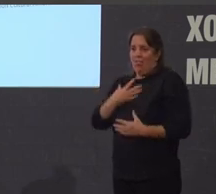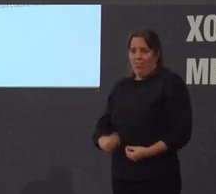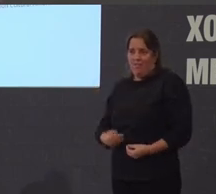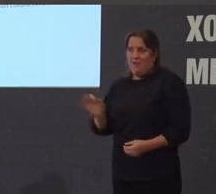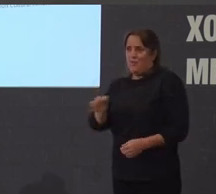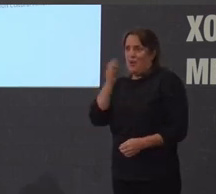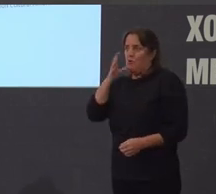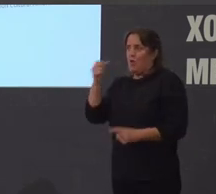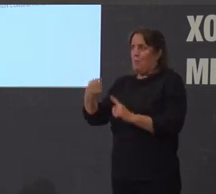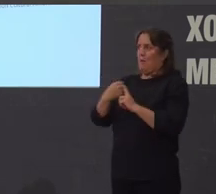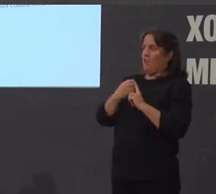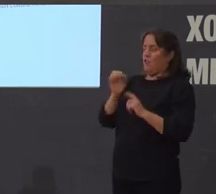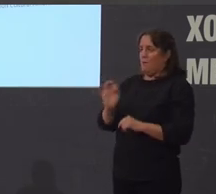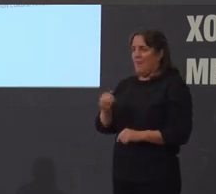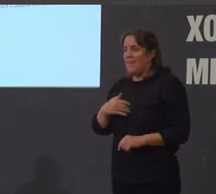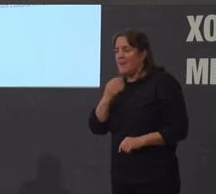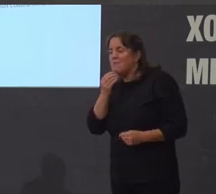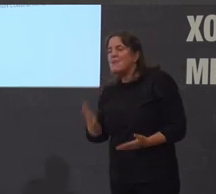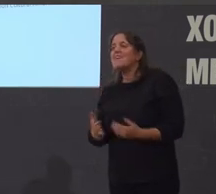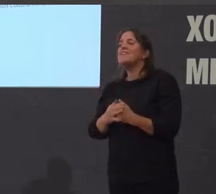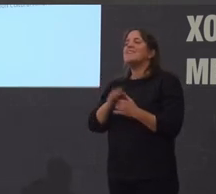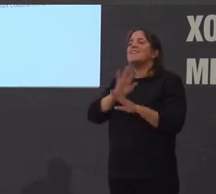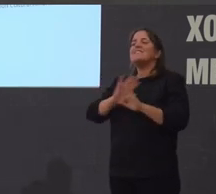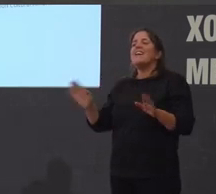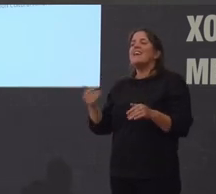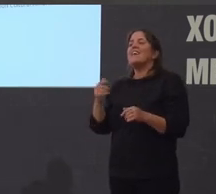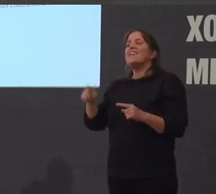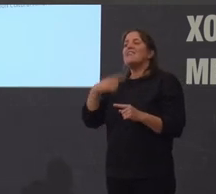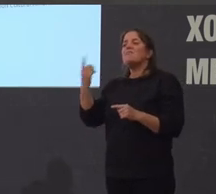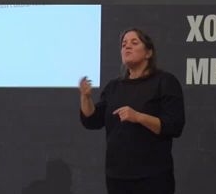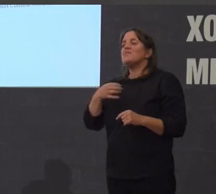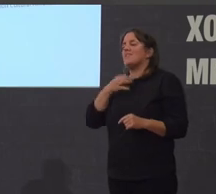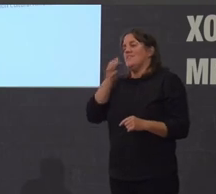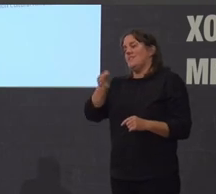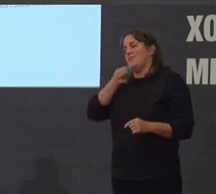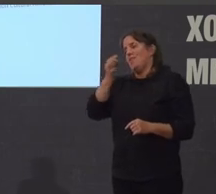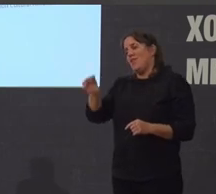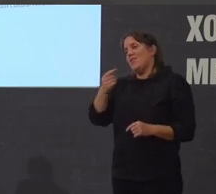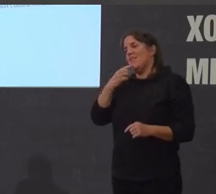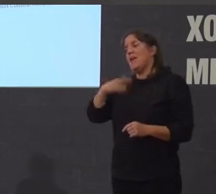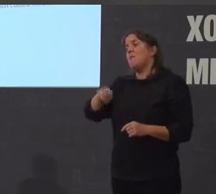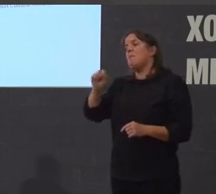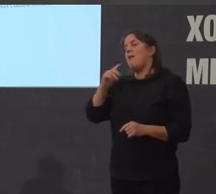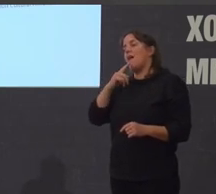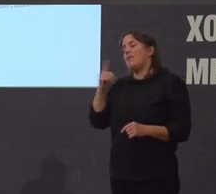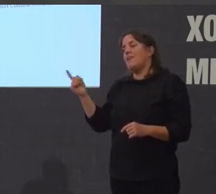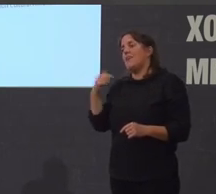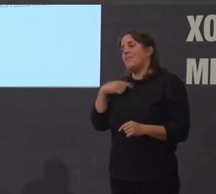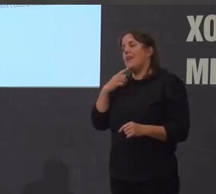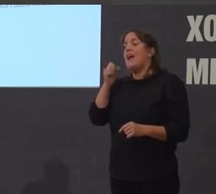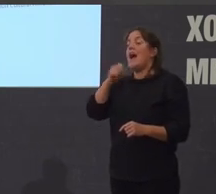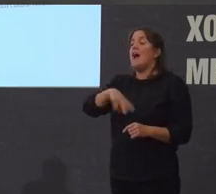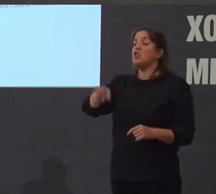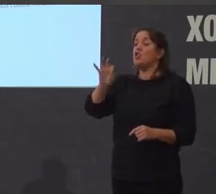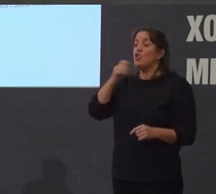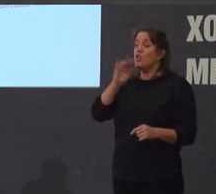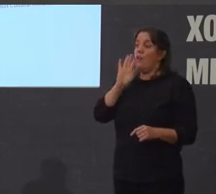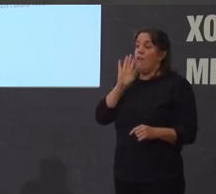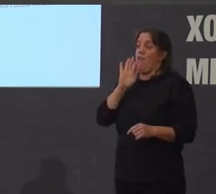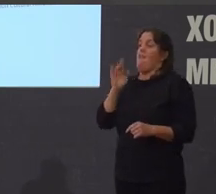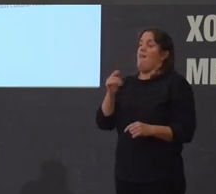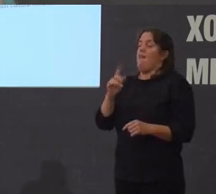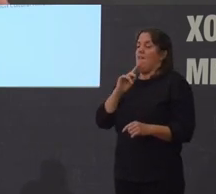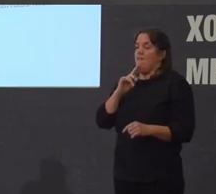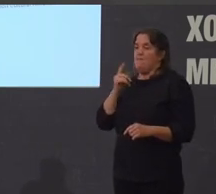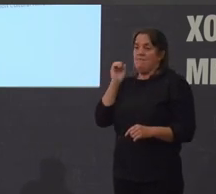presionado en cierto modo bueno después de esta intervención tan estupenda de antonio mestre sobre